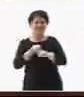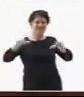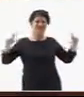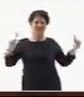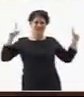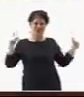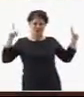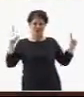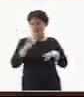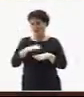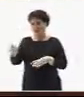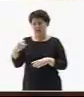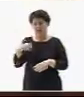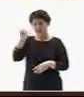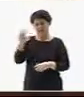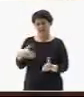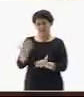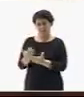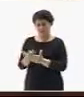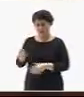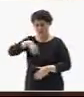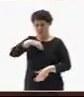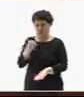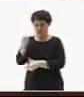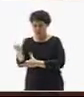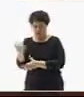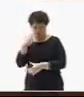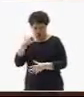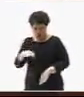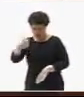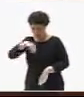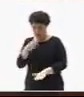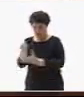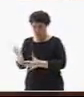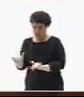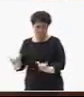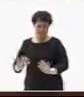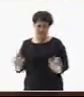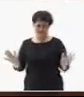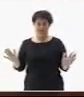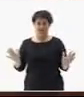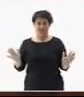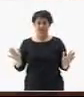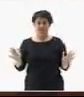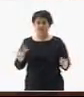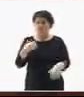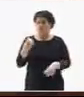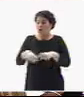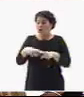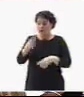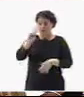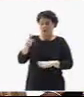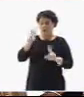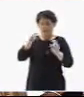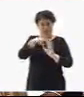parlamentarios que no tiene. Mire, lo que he visto por ahora de su hoja de ruta de gobierno,